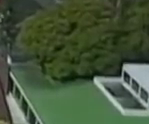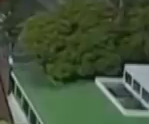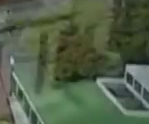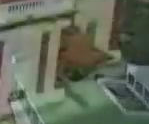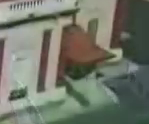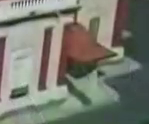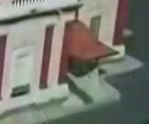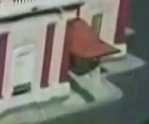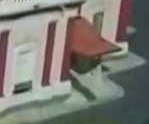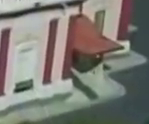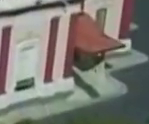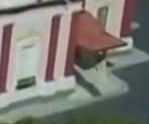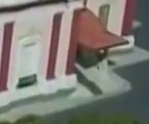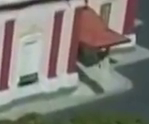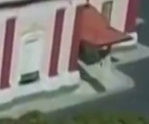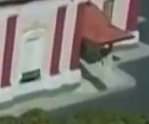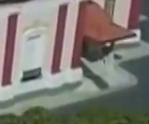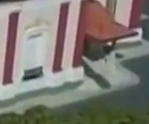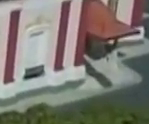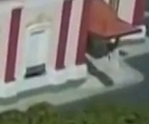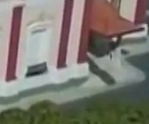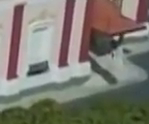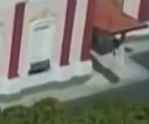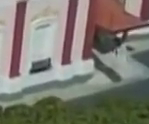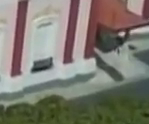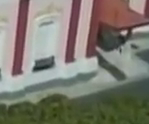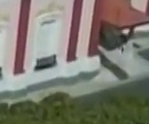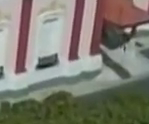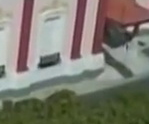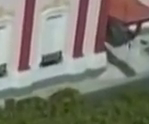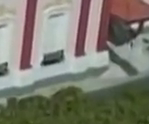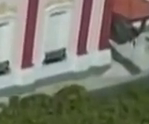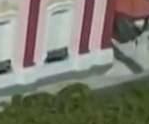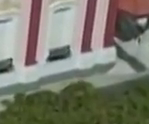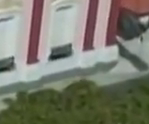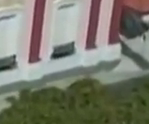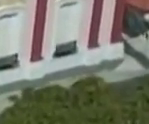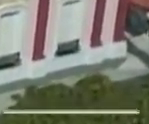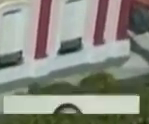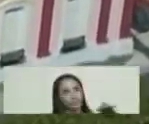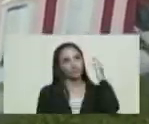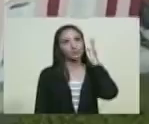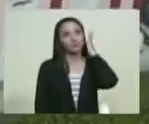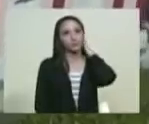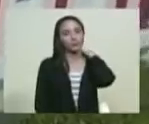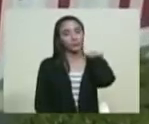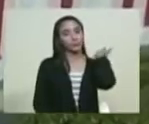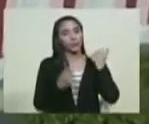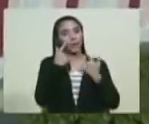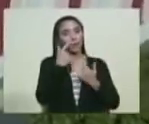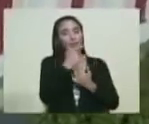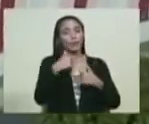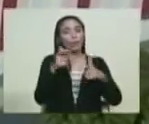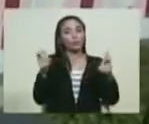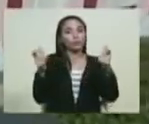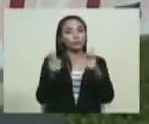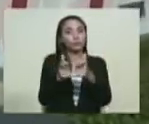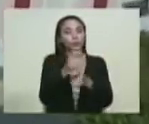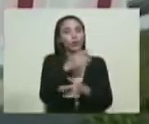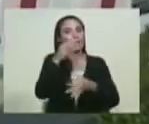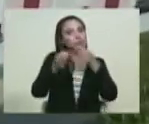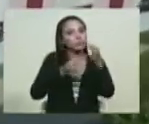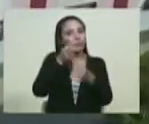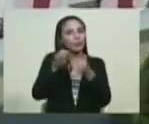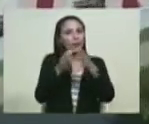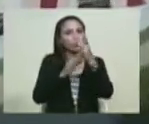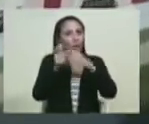Que serían las declaraciones a la prensa de lo que fueron los resultados de esta reunión, donde también ejercieron su derecho de palabra todos